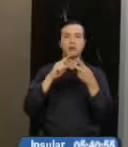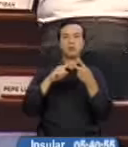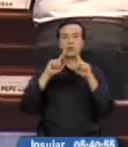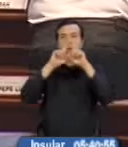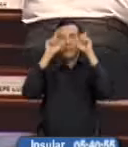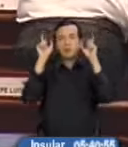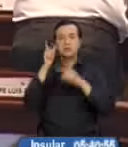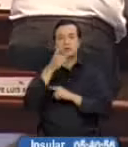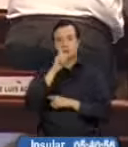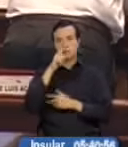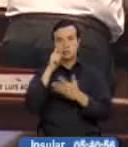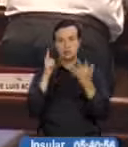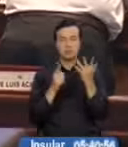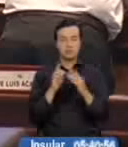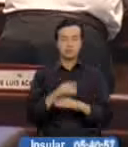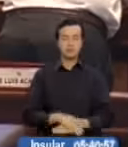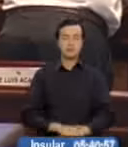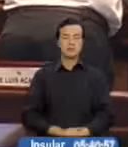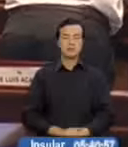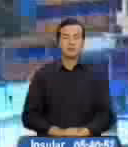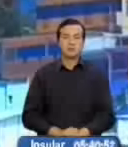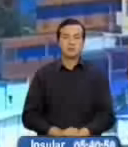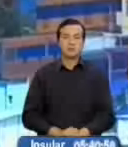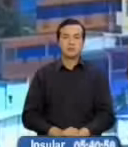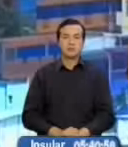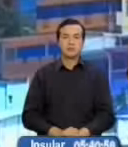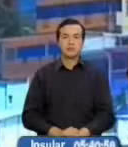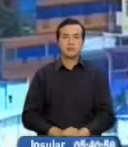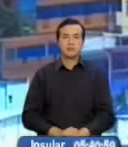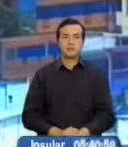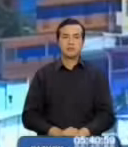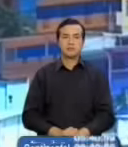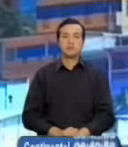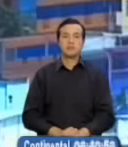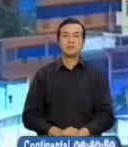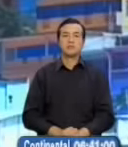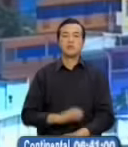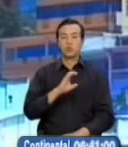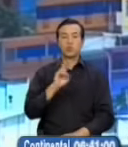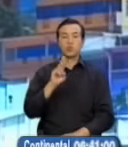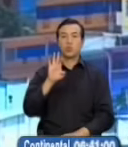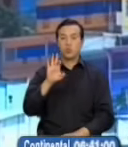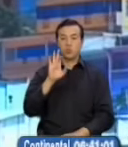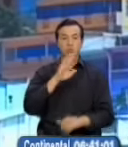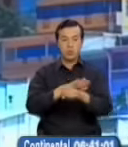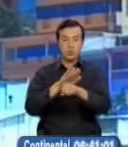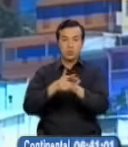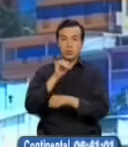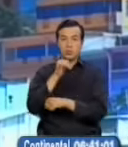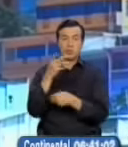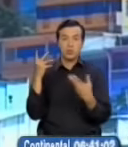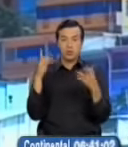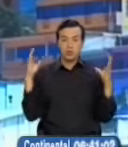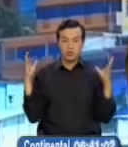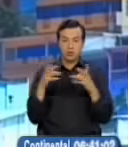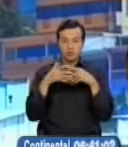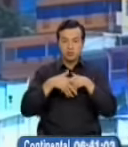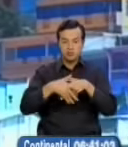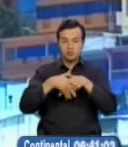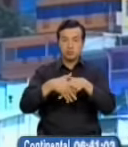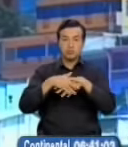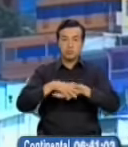licorero. Alexis Moncayo, Ecuador TV. La Central Unitaria de Trabajadores convocó para este jueves a su militancia a un